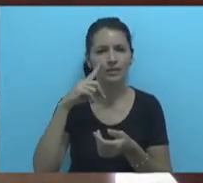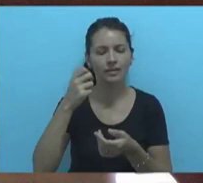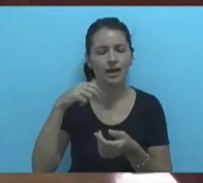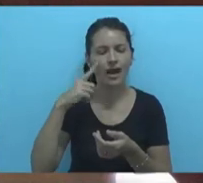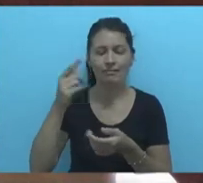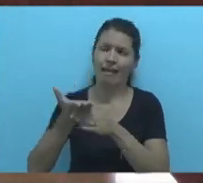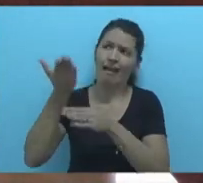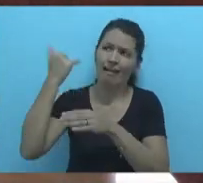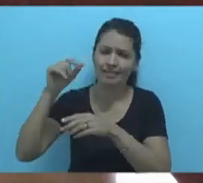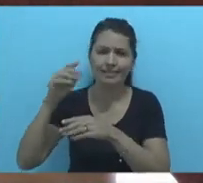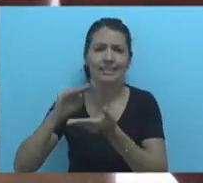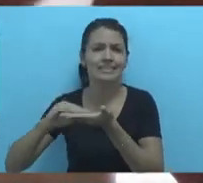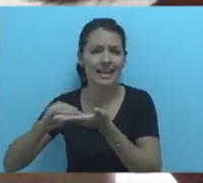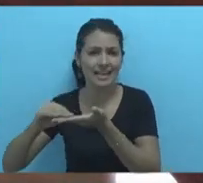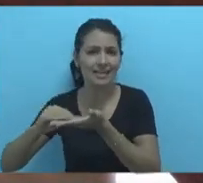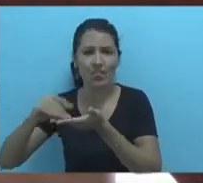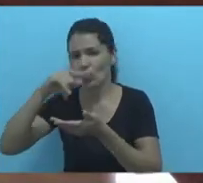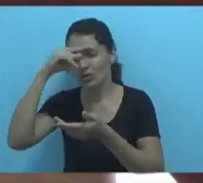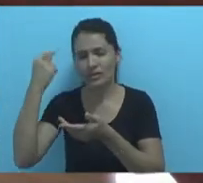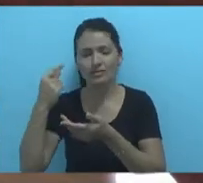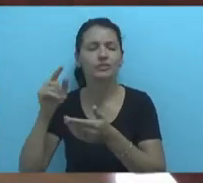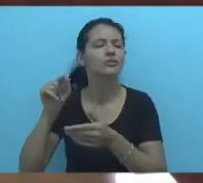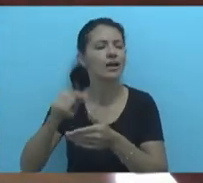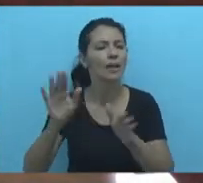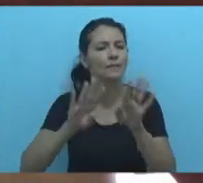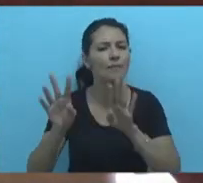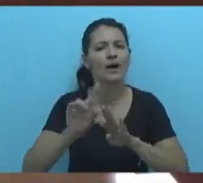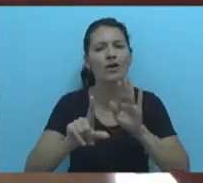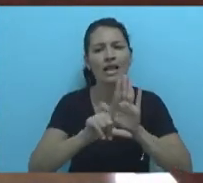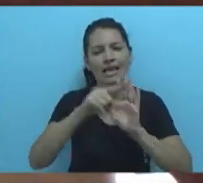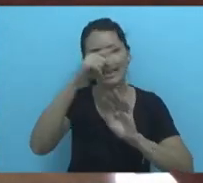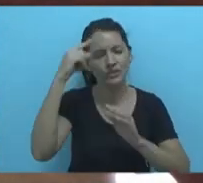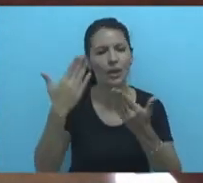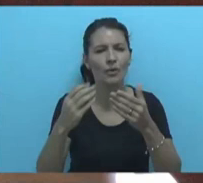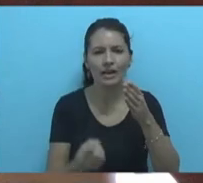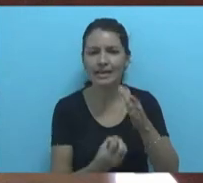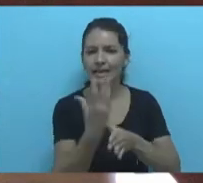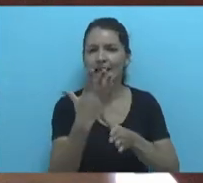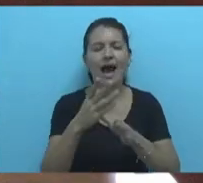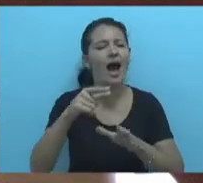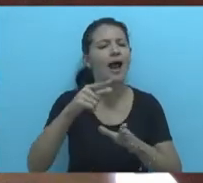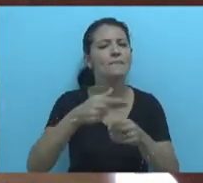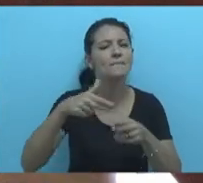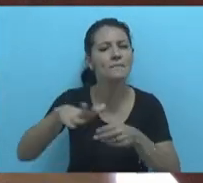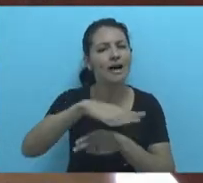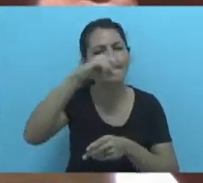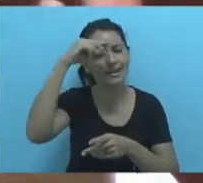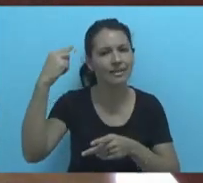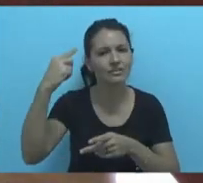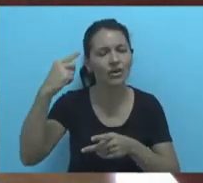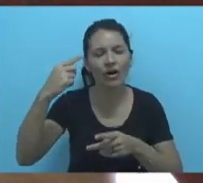de esa ley nacional que en el Congreso nos permitió poder crear este Parque Nacional.